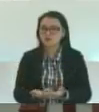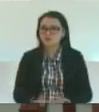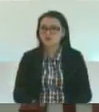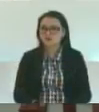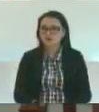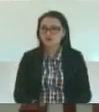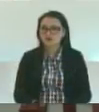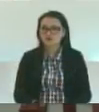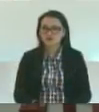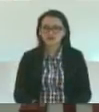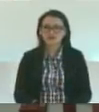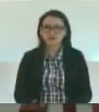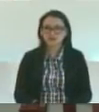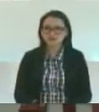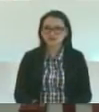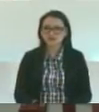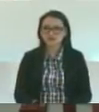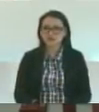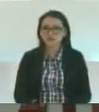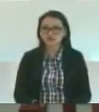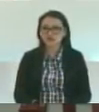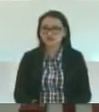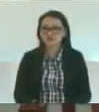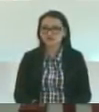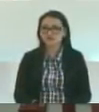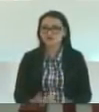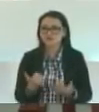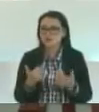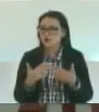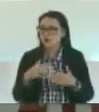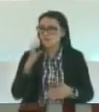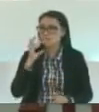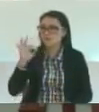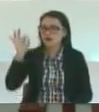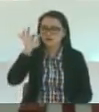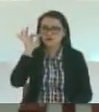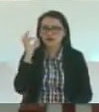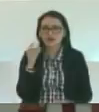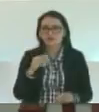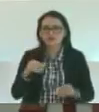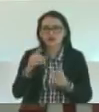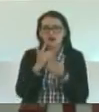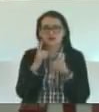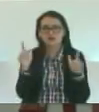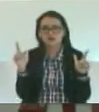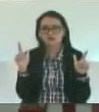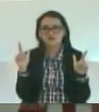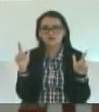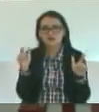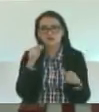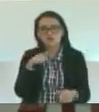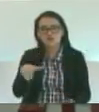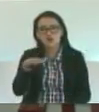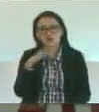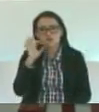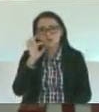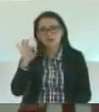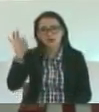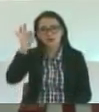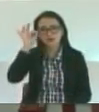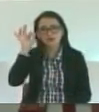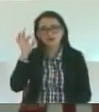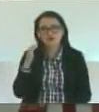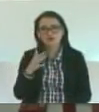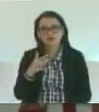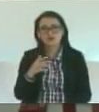de algunos líderes del mundo. Más temprano que tarde, Palestina será una tierra libre, porque el pueblo palestino merece,